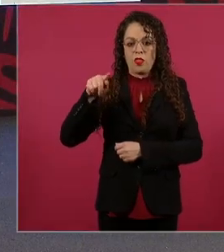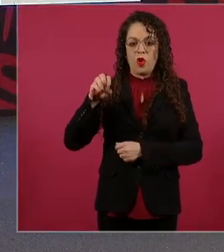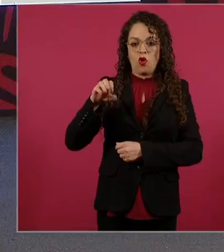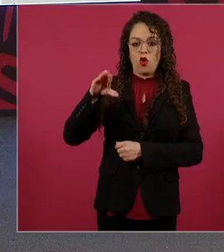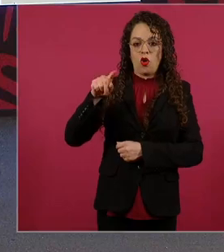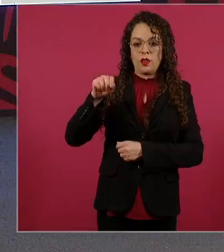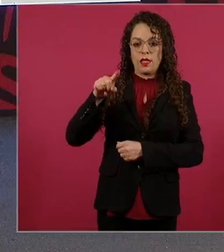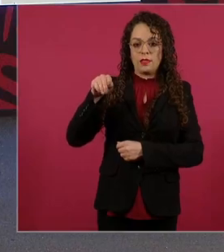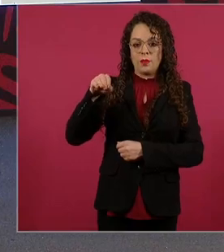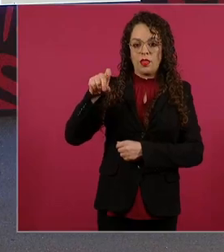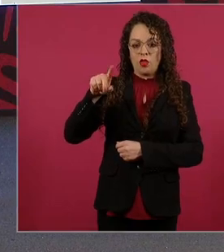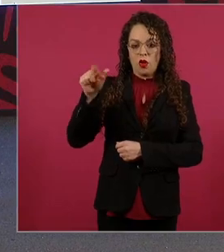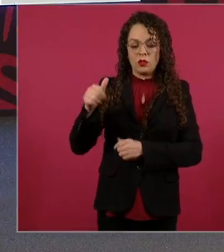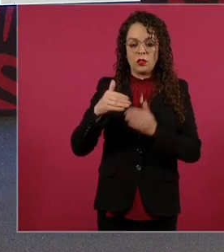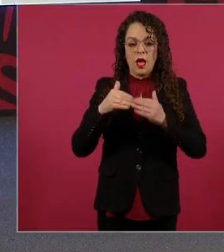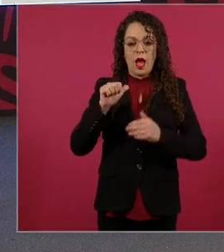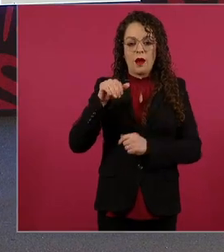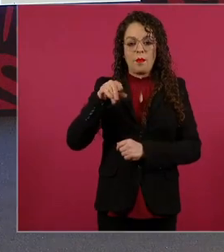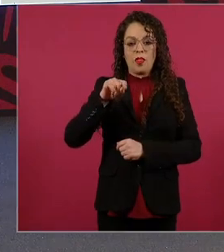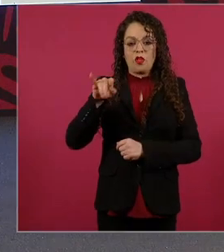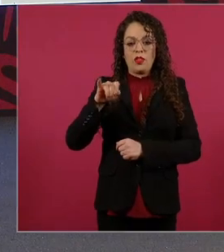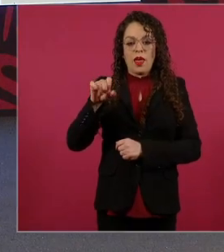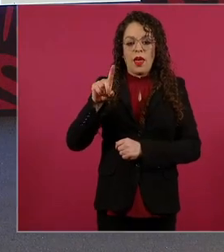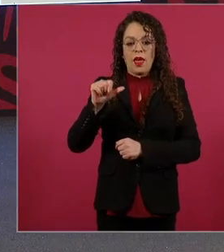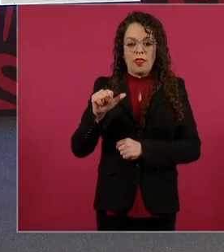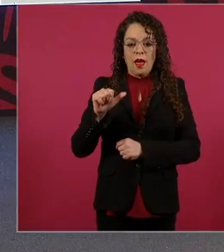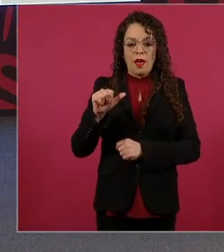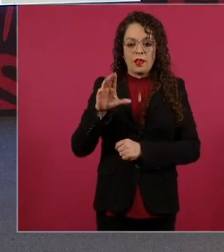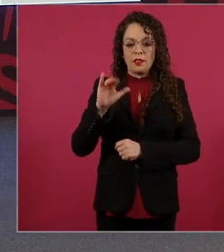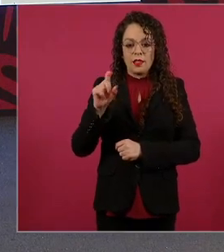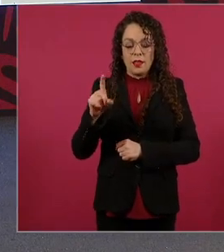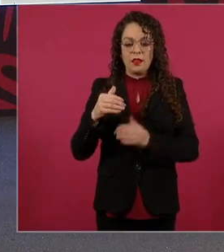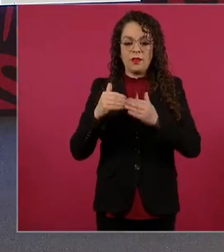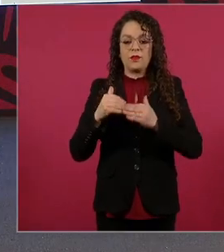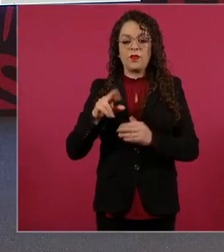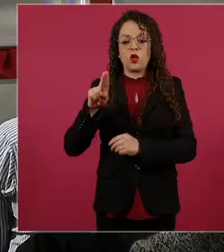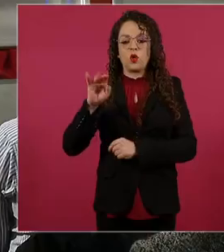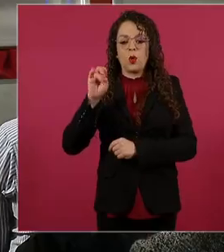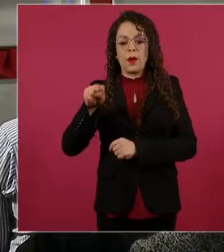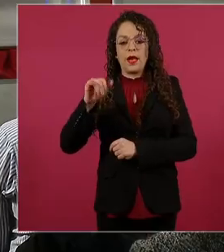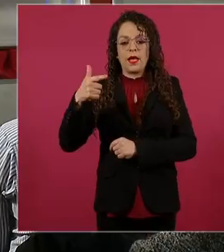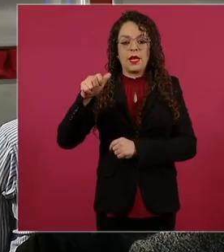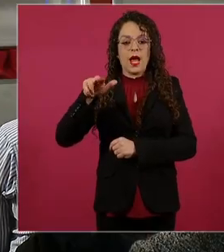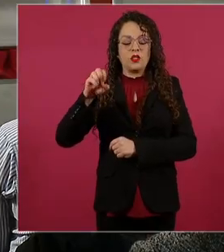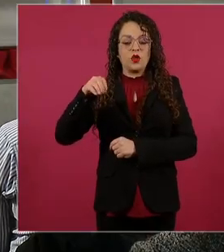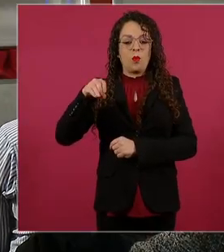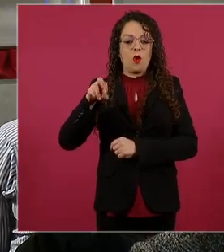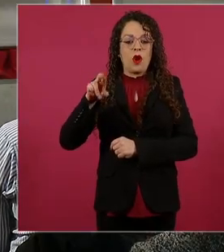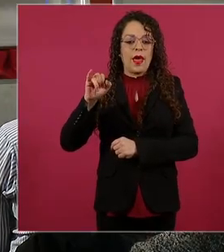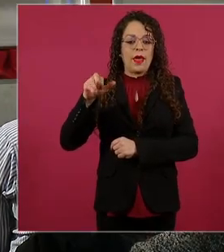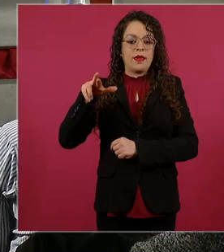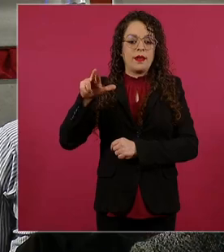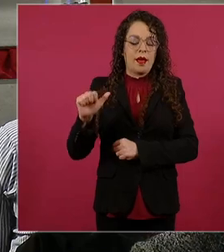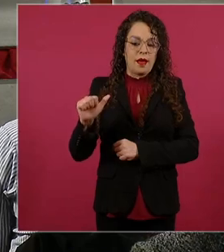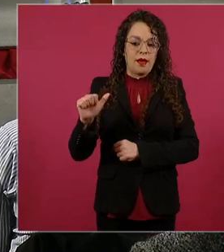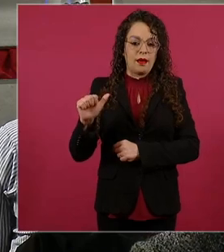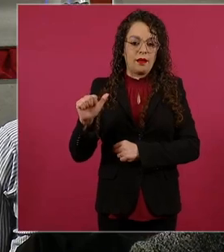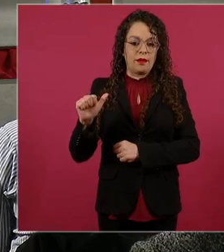Armando Tejeda Cid Rubén Ignacio Moreira Rubén